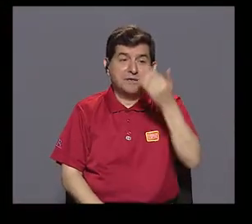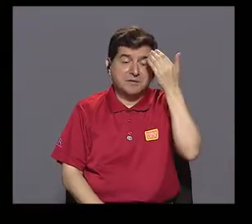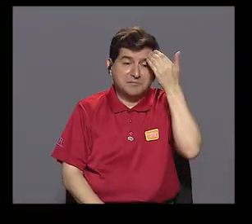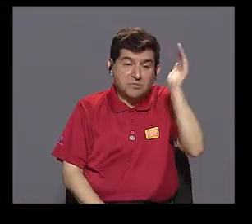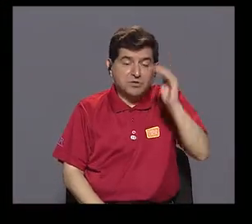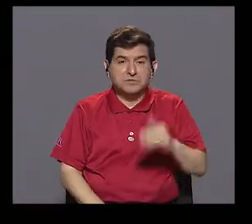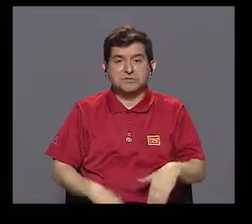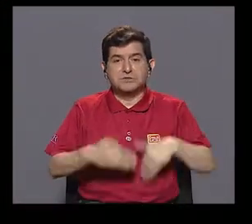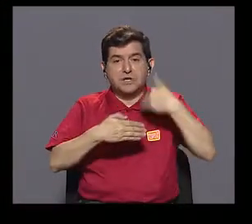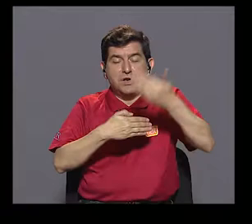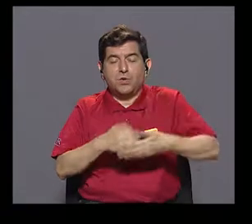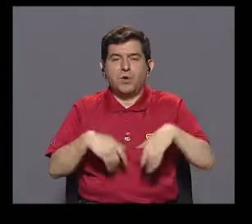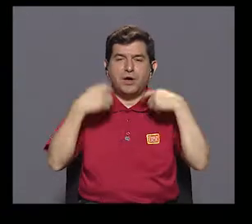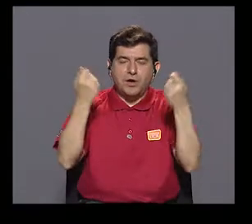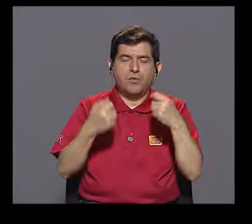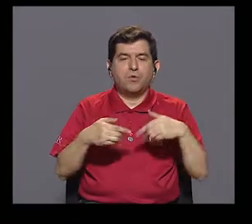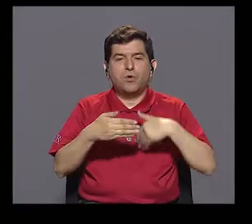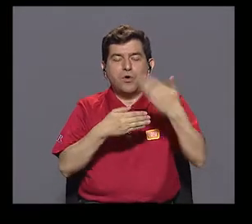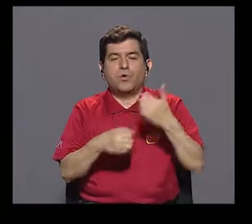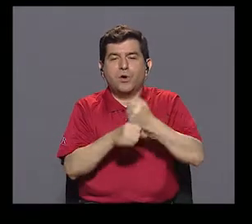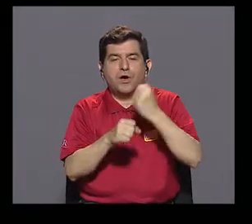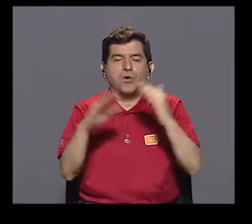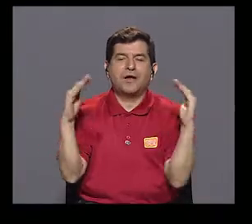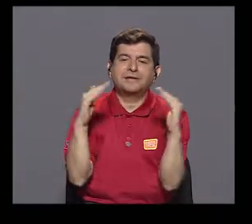una fiestecita, luego hacer la tarea.